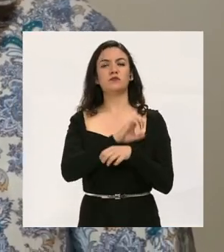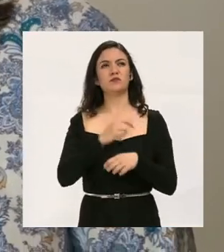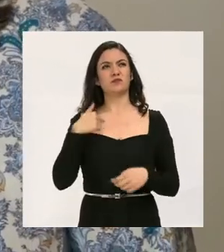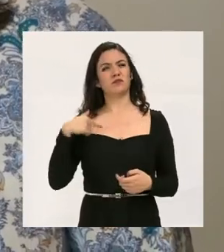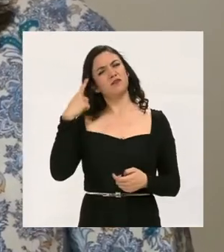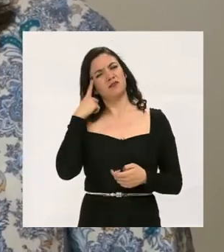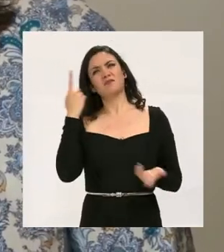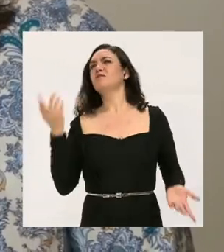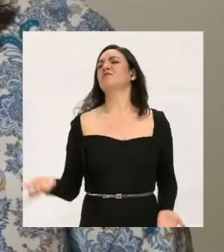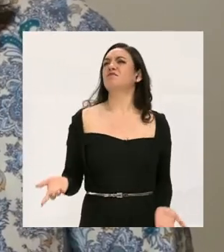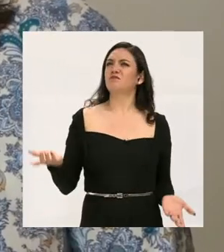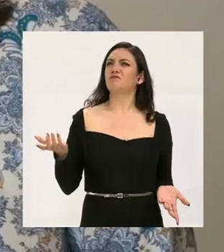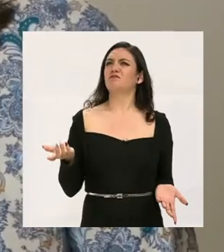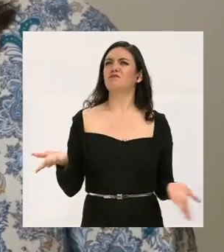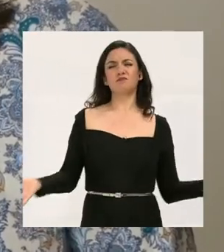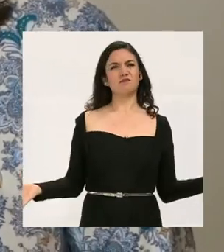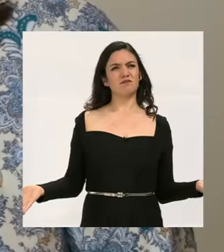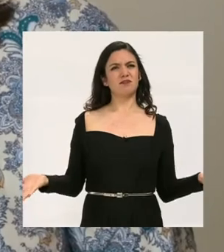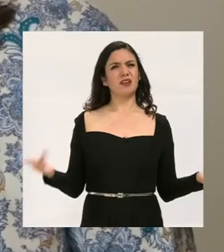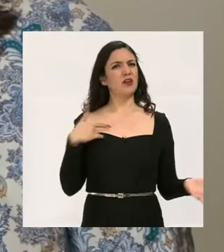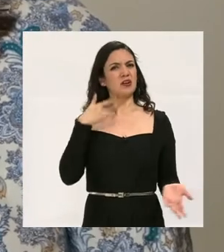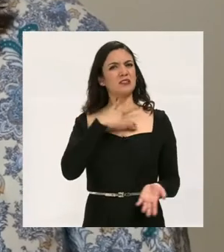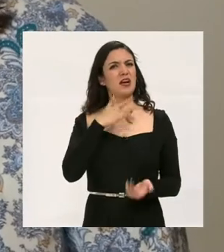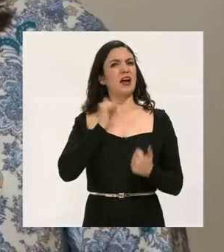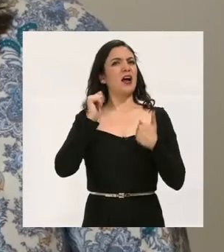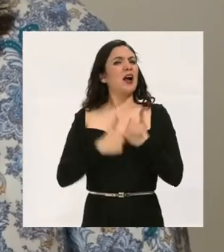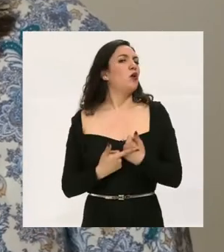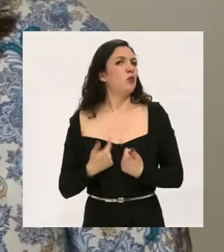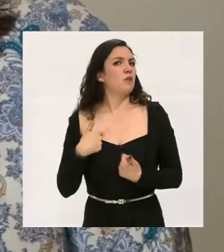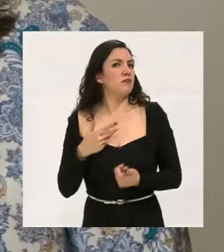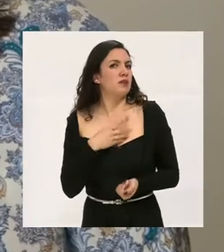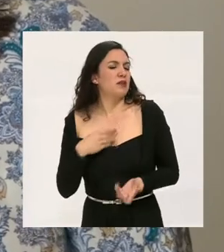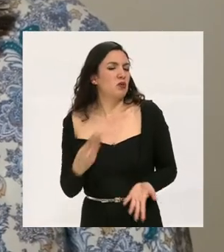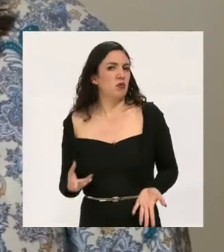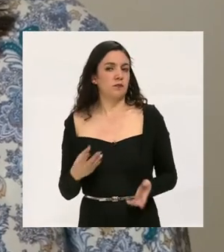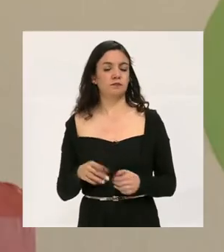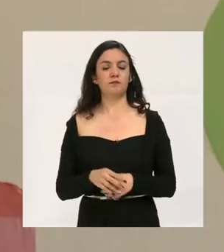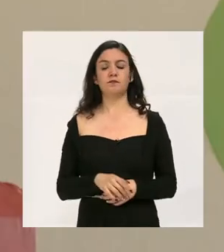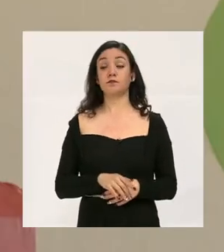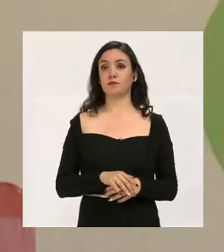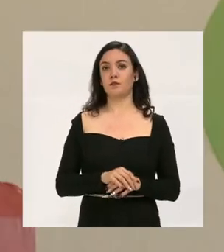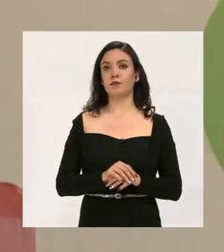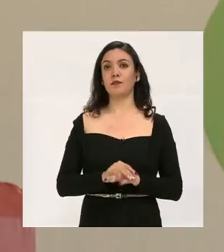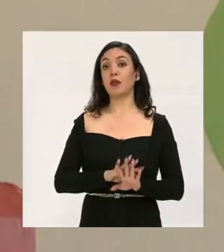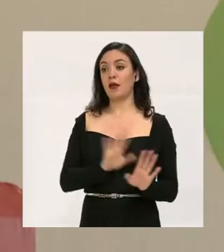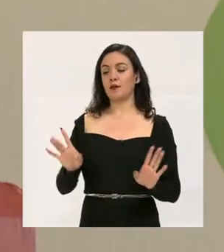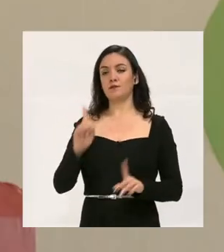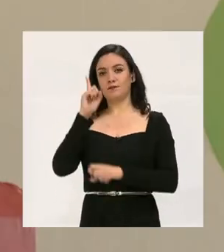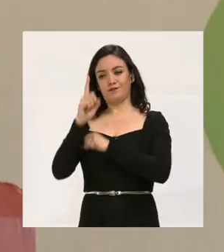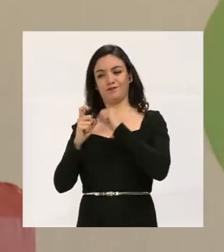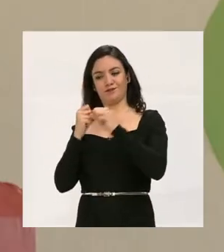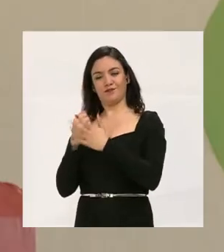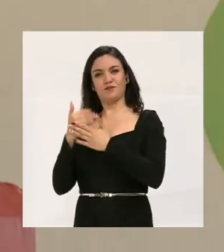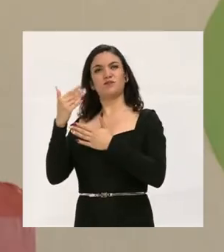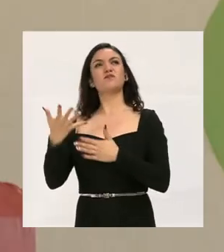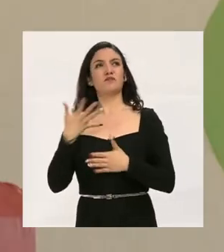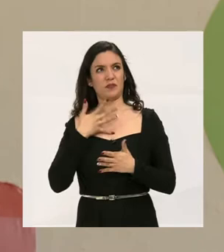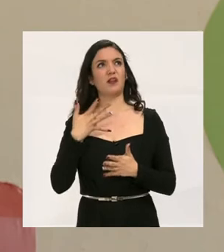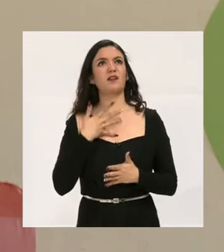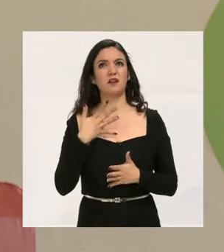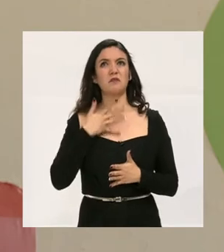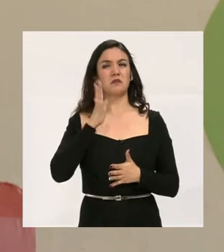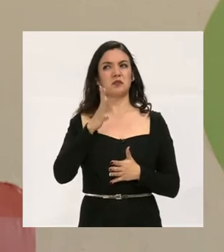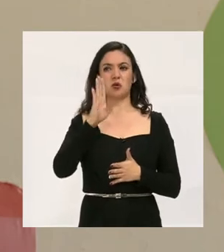ya fue cuando yo también dije siento que está pasando algo al año éste ya tenía